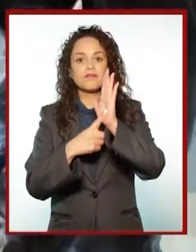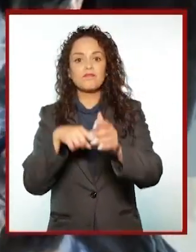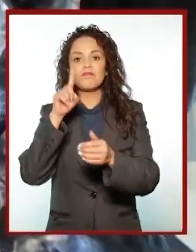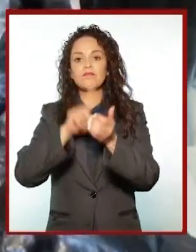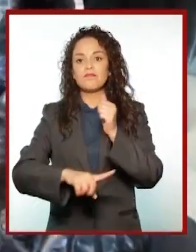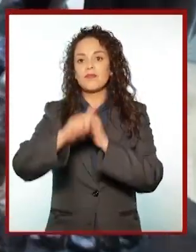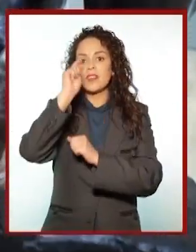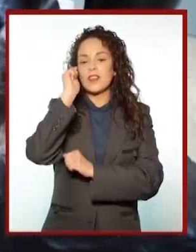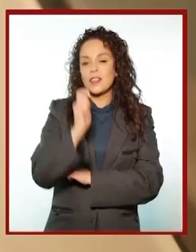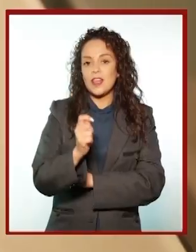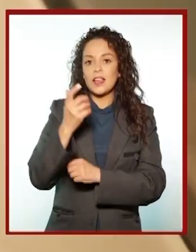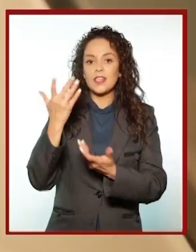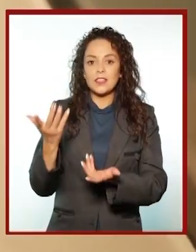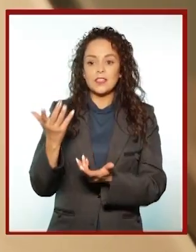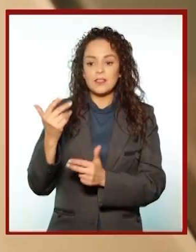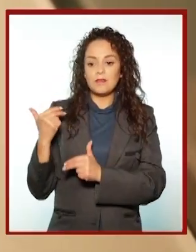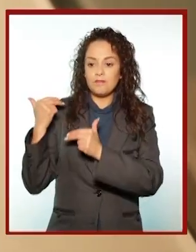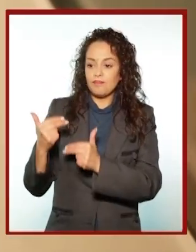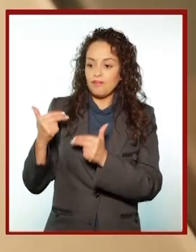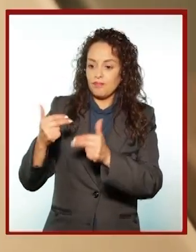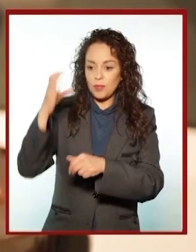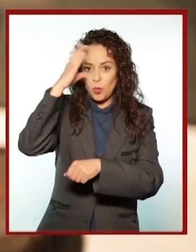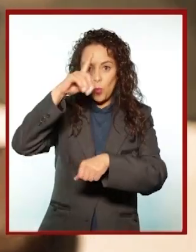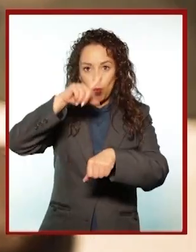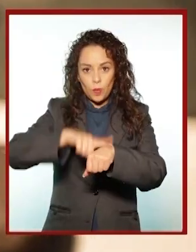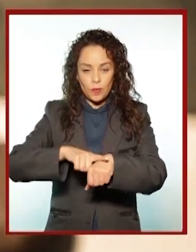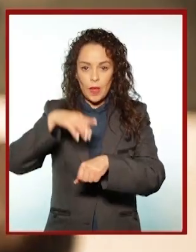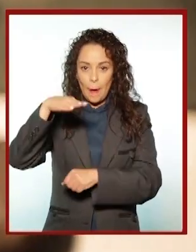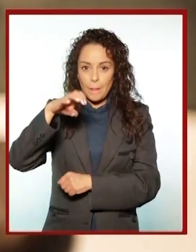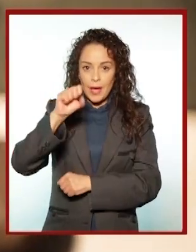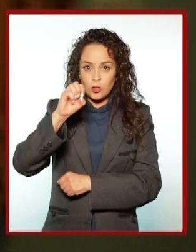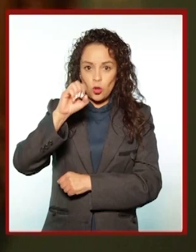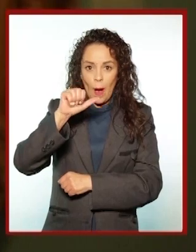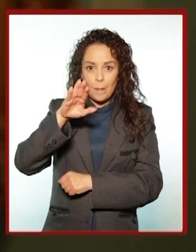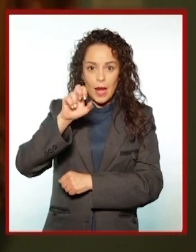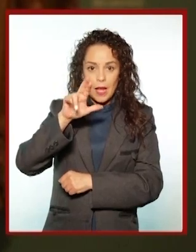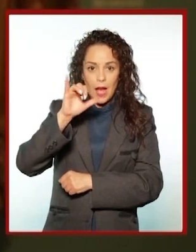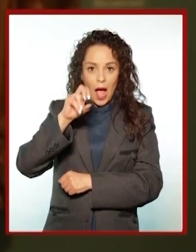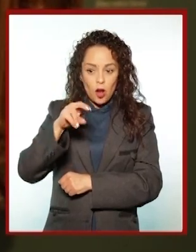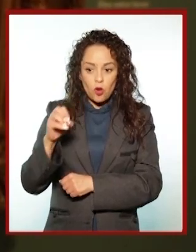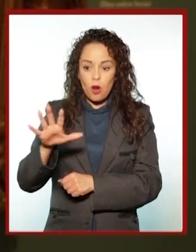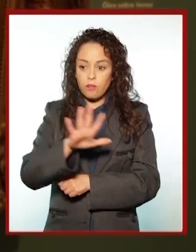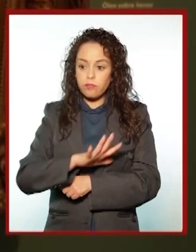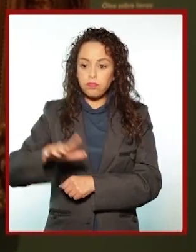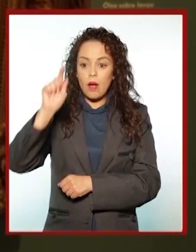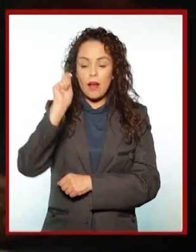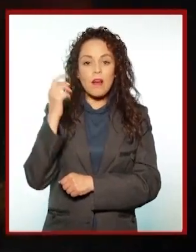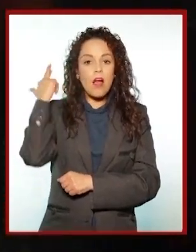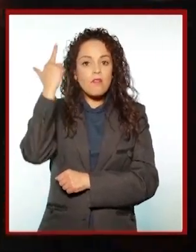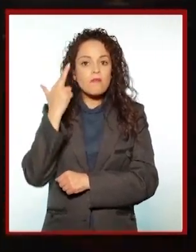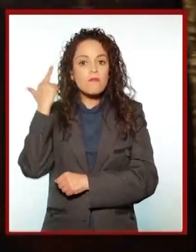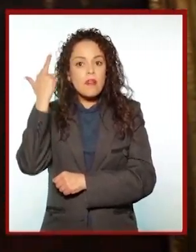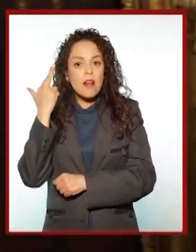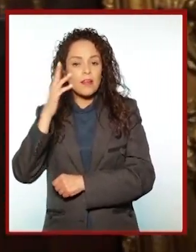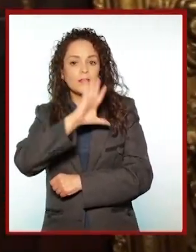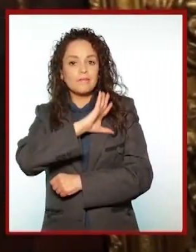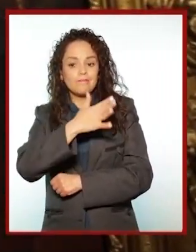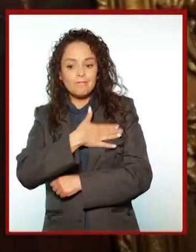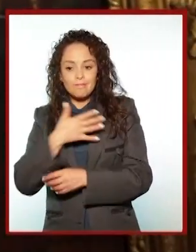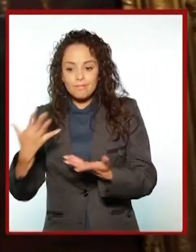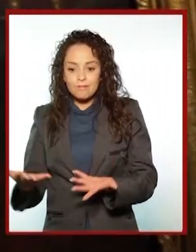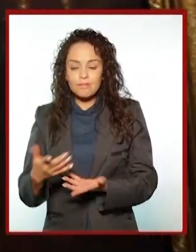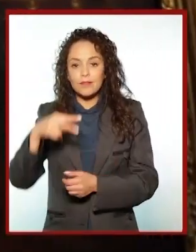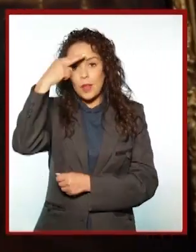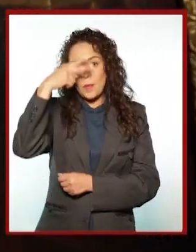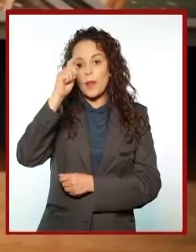realmente nuestras herencias culturales desde un pasado mesoamericano hasta la era virreinal, el México del